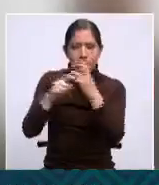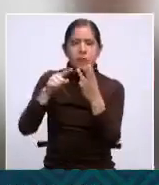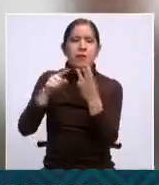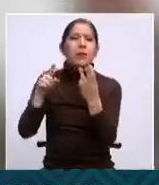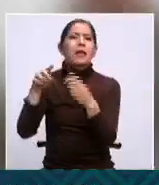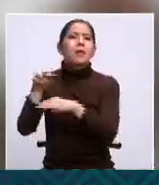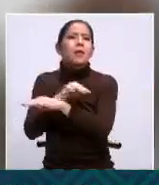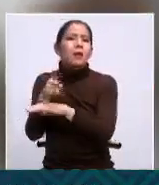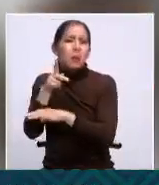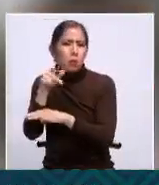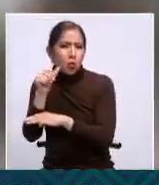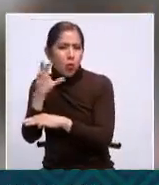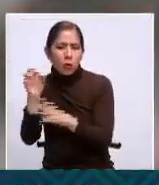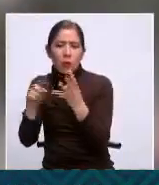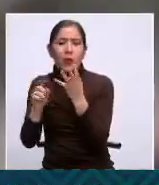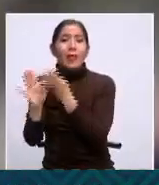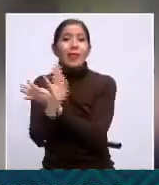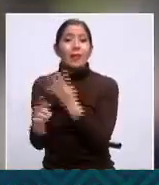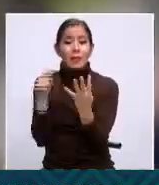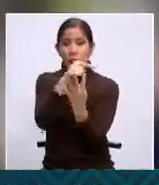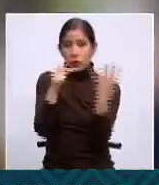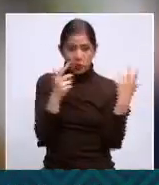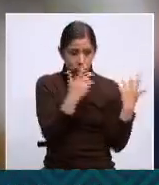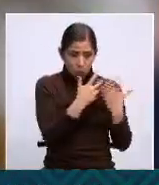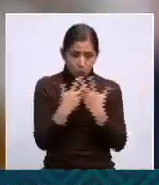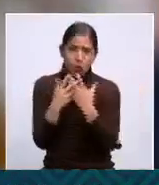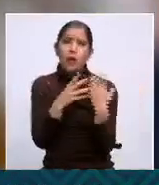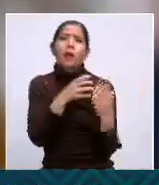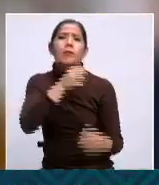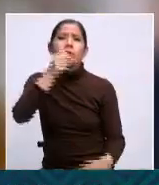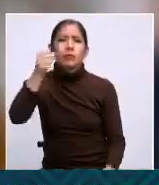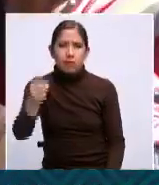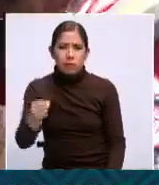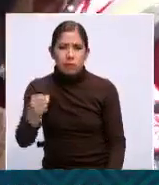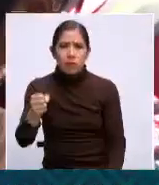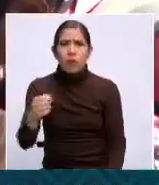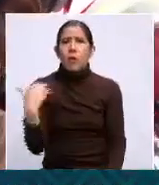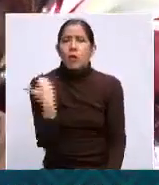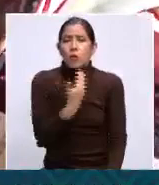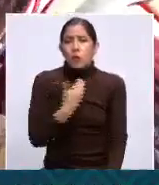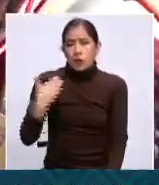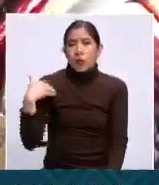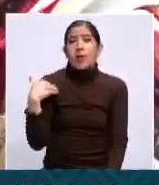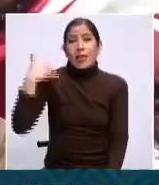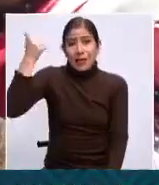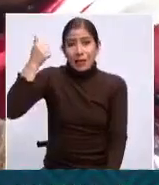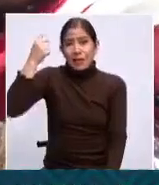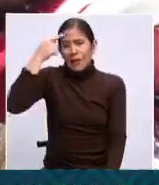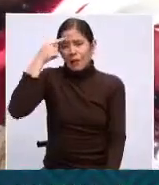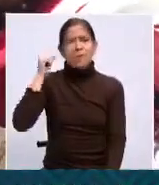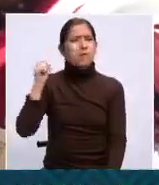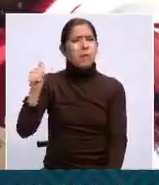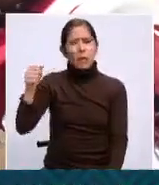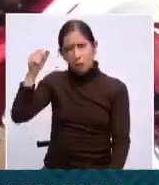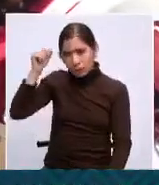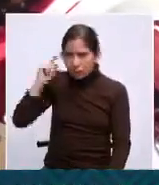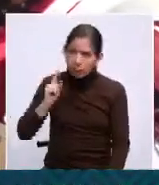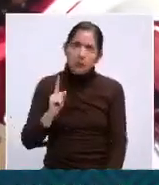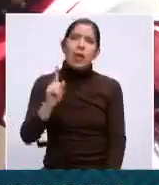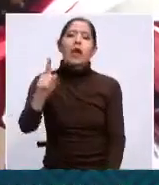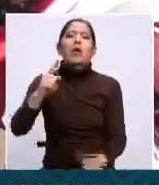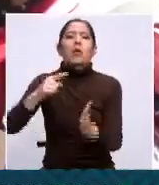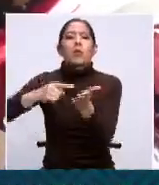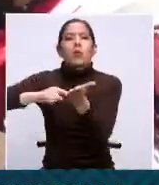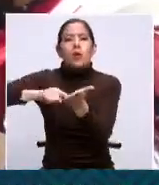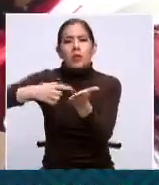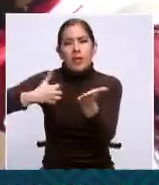Defensoría. Nuestro comandante, en el afán de que sea una situación más seria y garantizada, se ha trasladado a Buenos Aires para ser quien en persona,